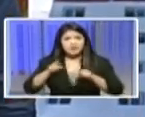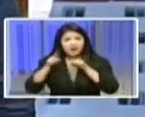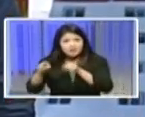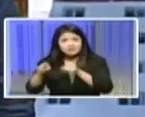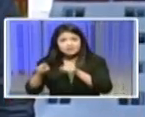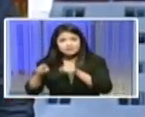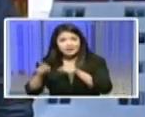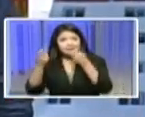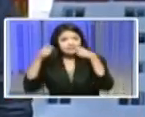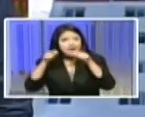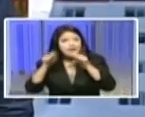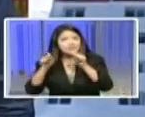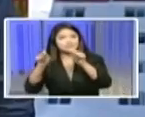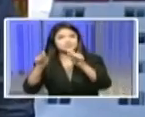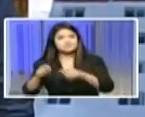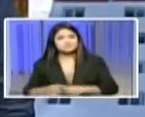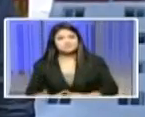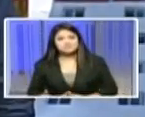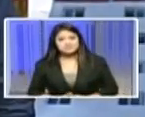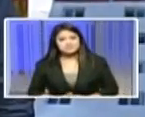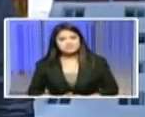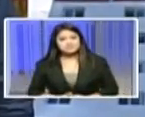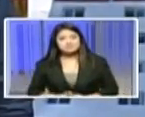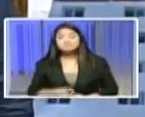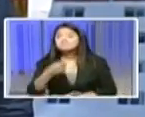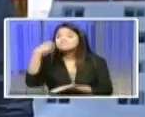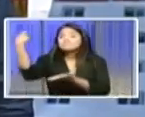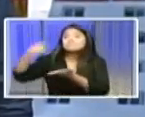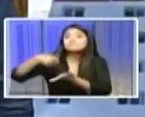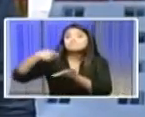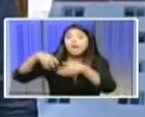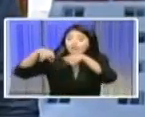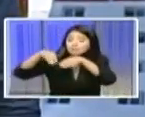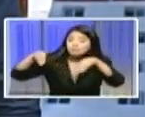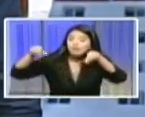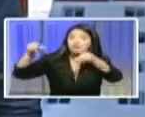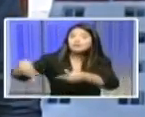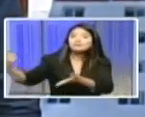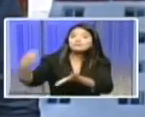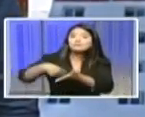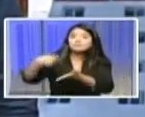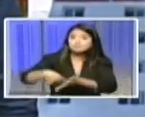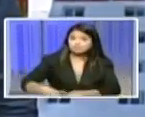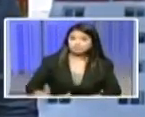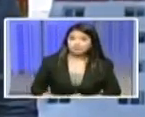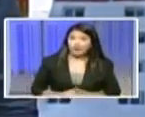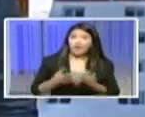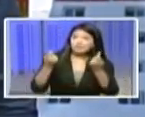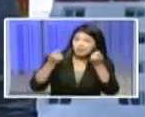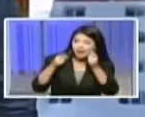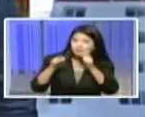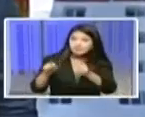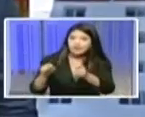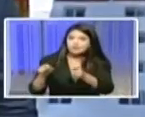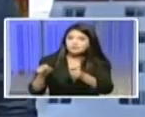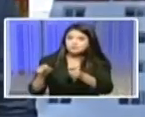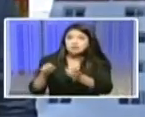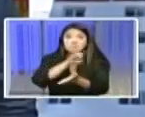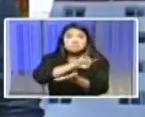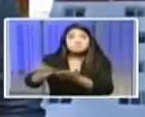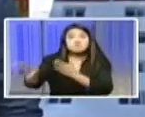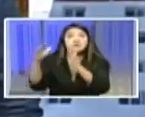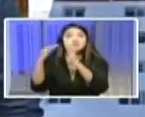a intentar cobrarles el terreno, a intentar quitarles la